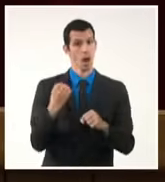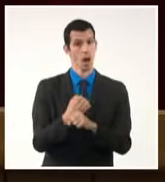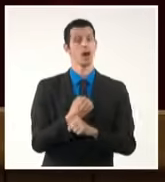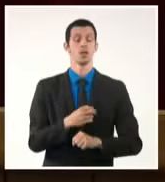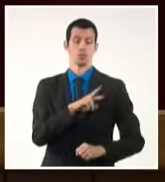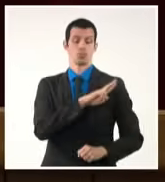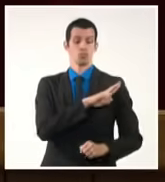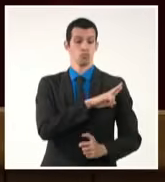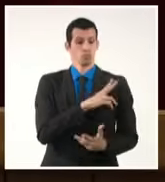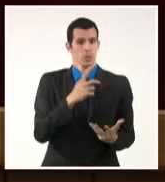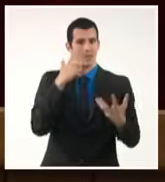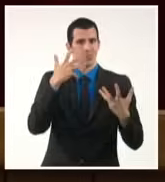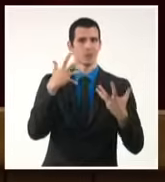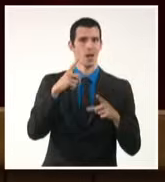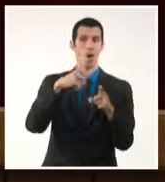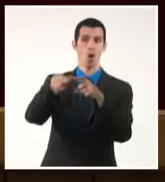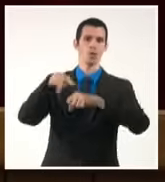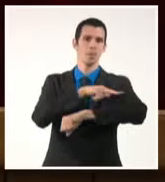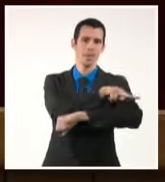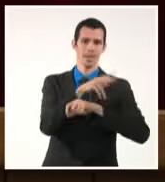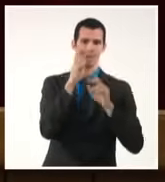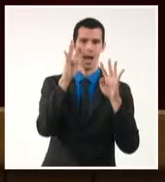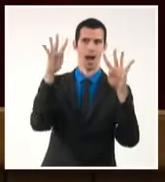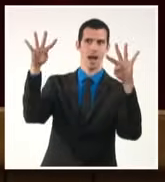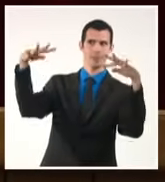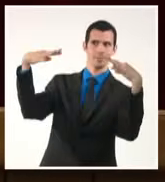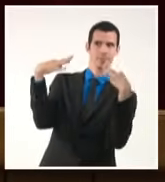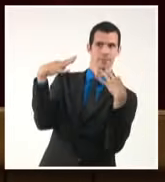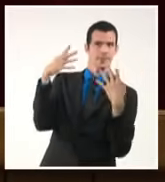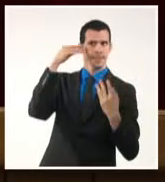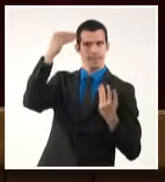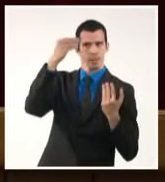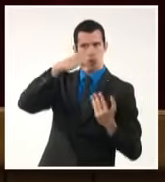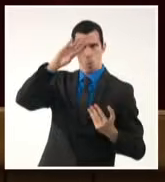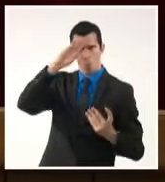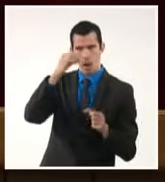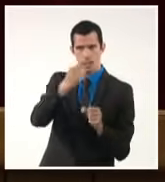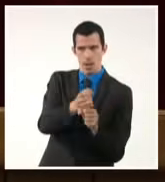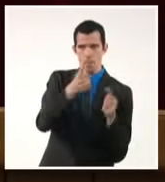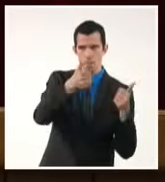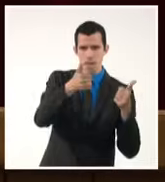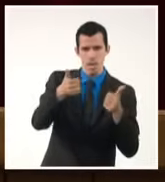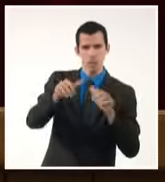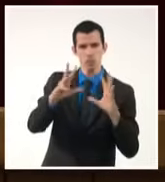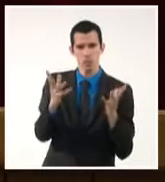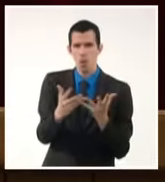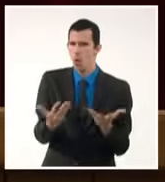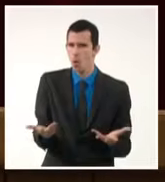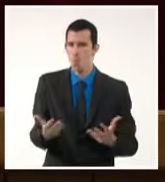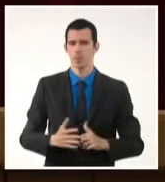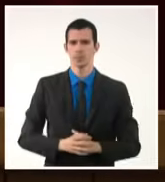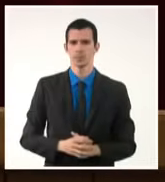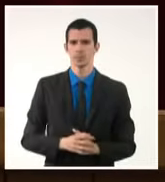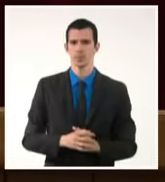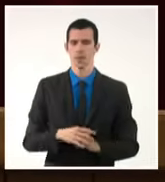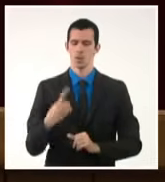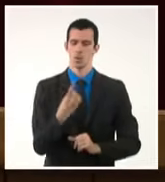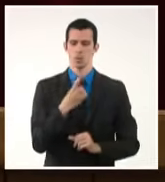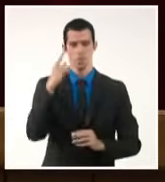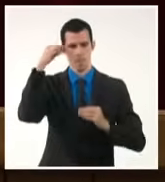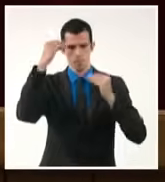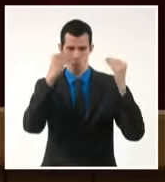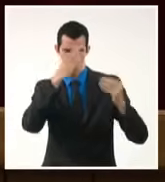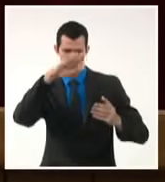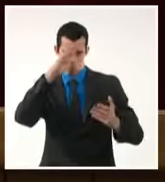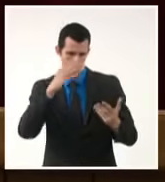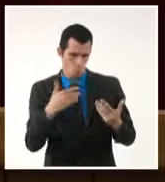garantizar la más efectiva representación de los intereses de las naciones en desarrollo en el concierto